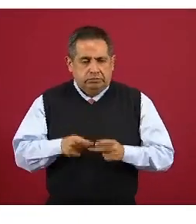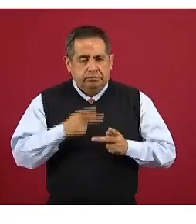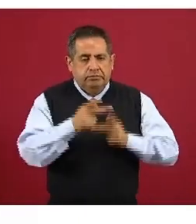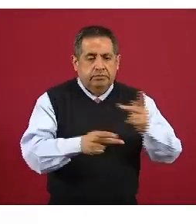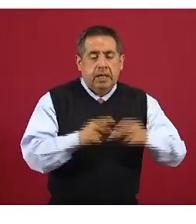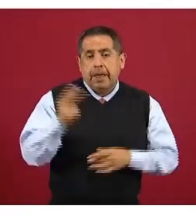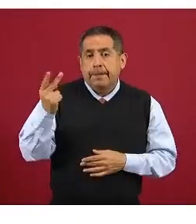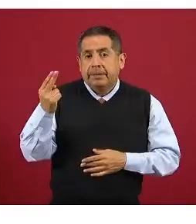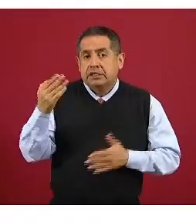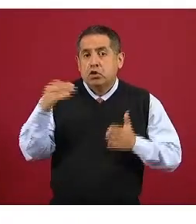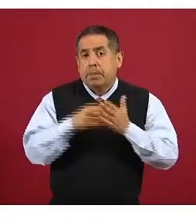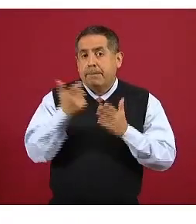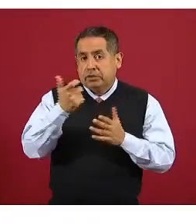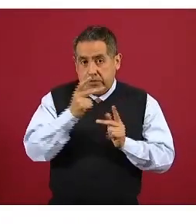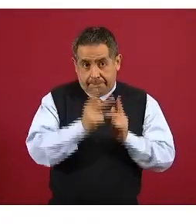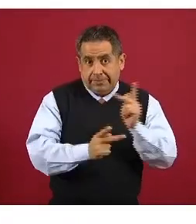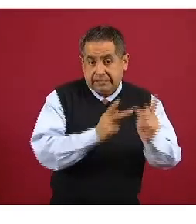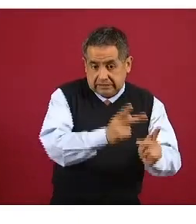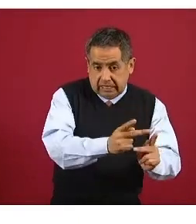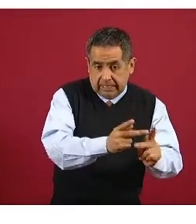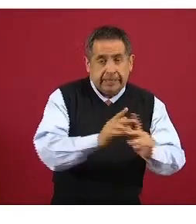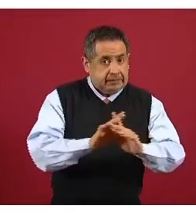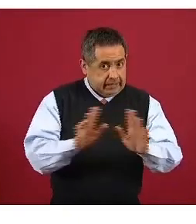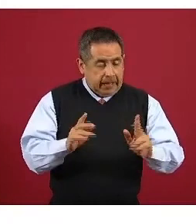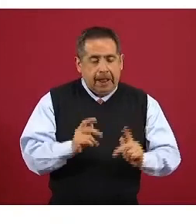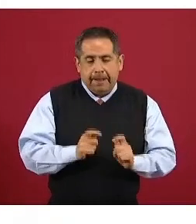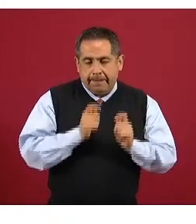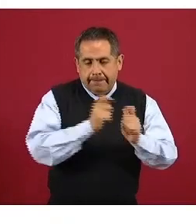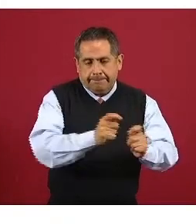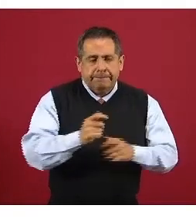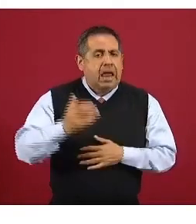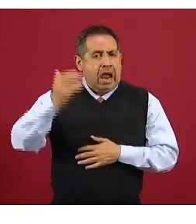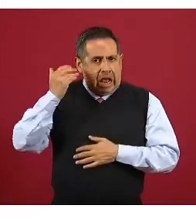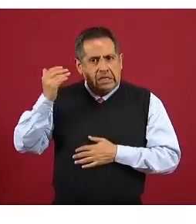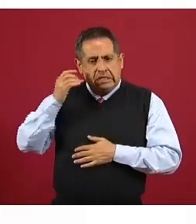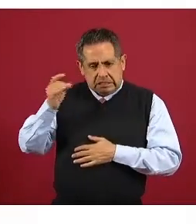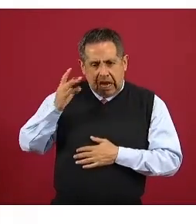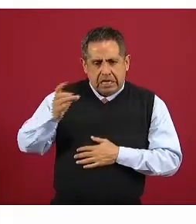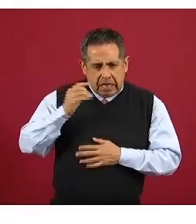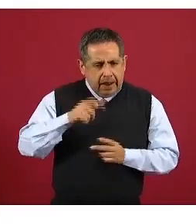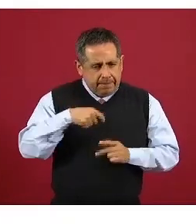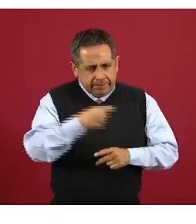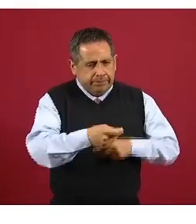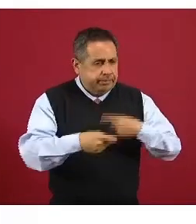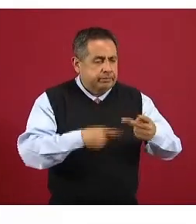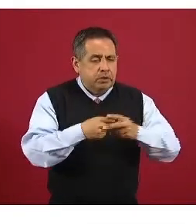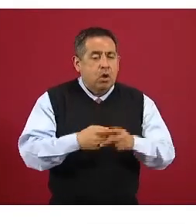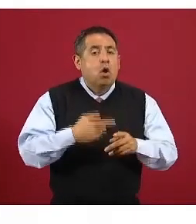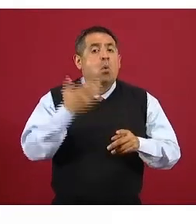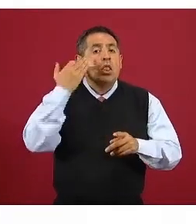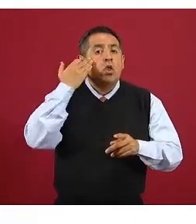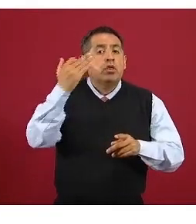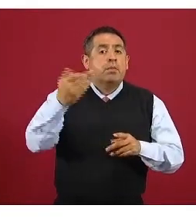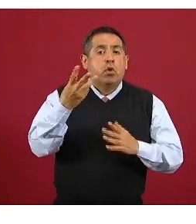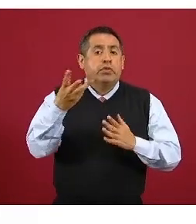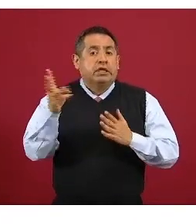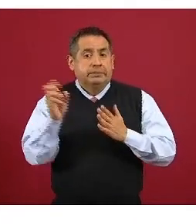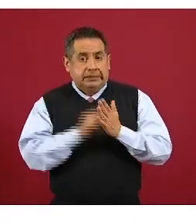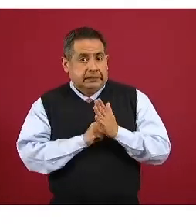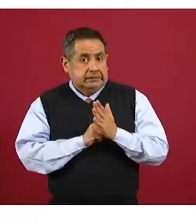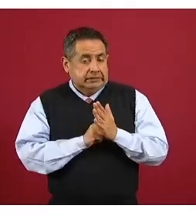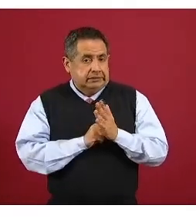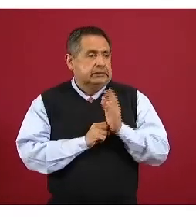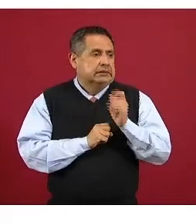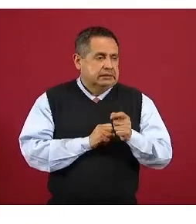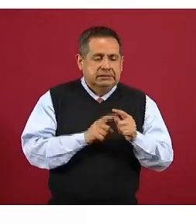por 25,000 pesos que se otorga o se ha venido otorgando con un periodo de gracia de 3 meses. Eso significa